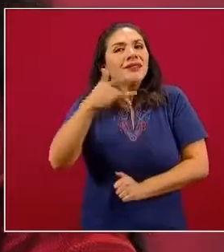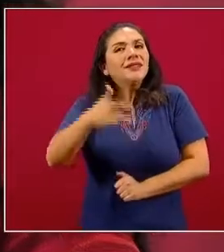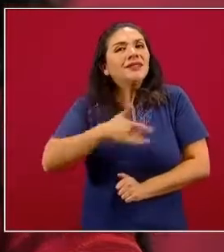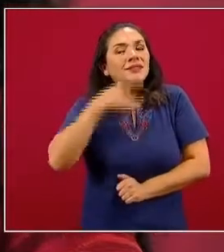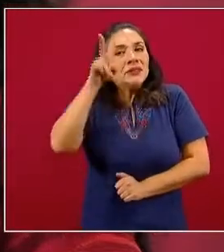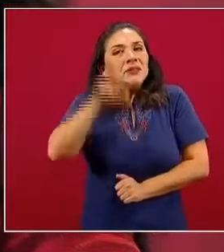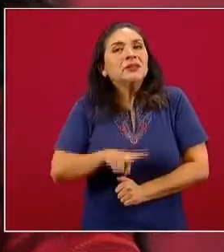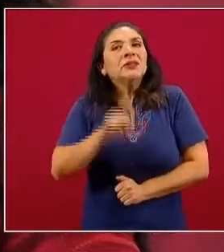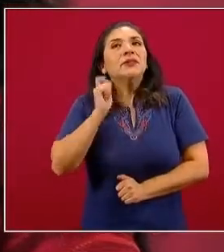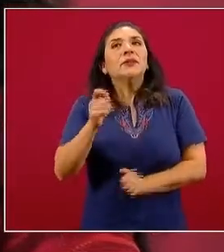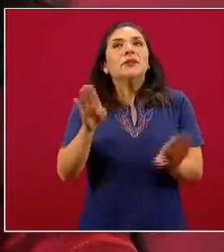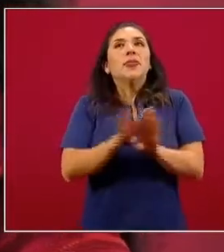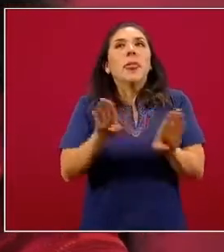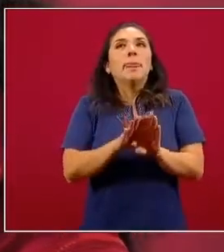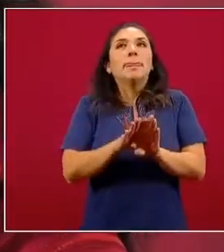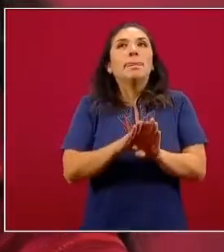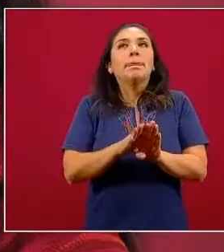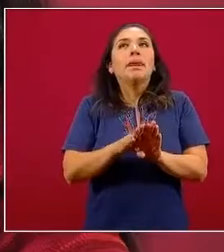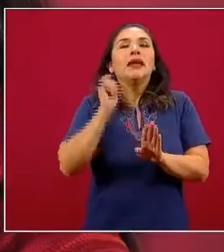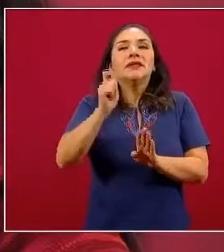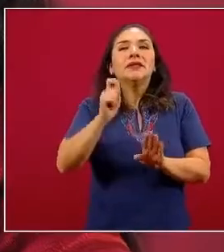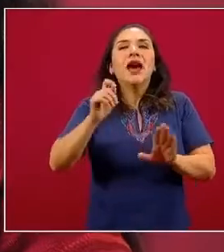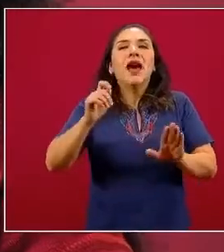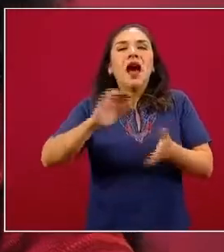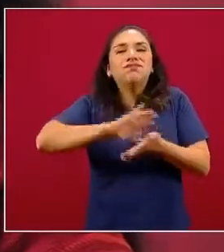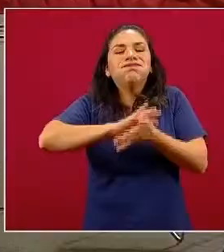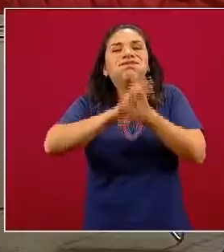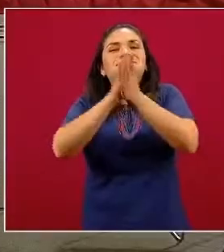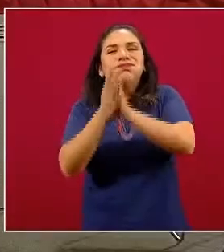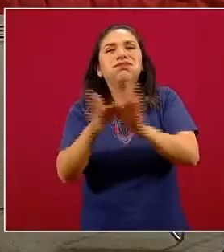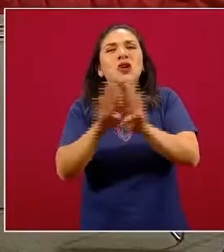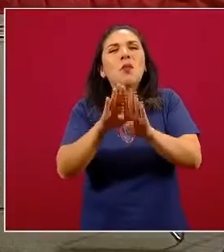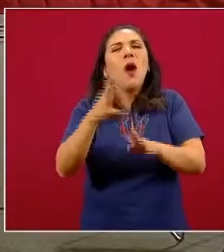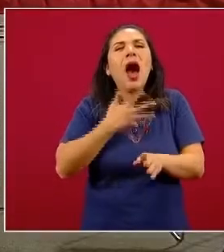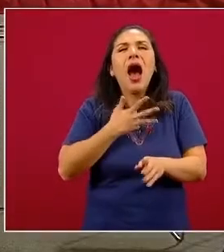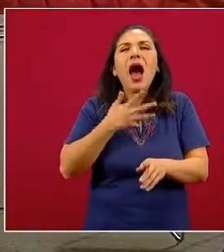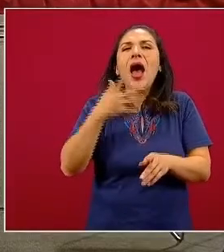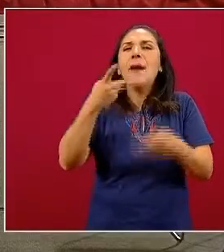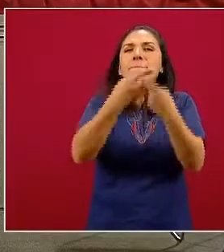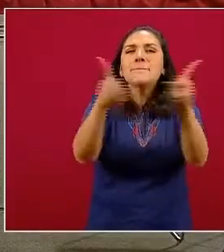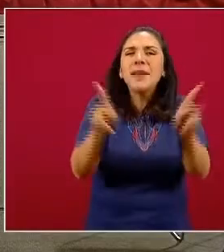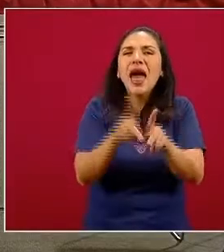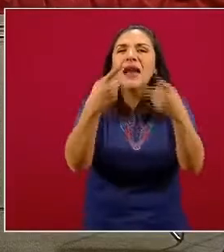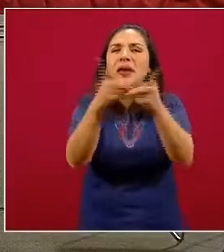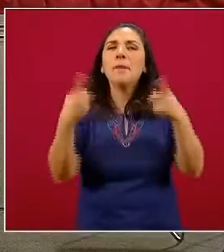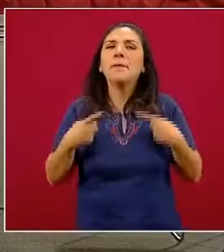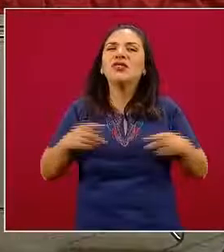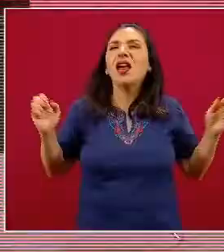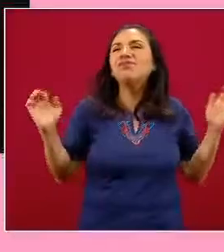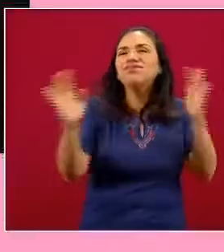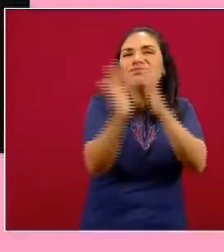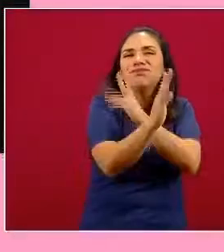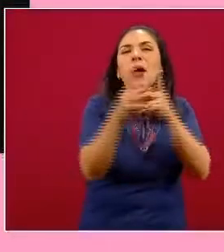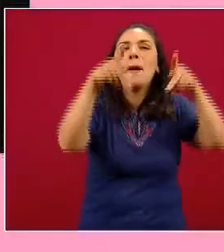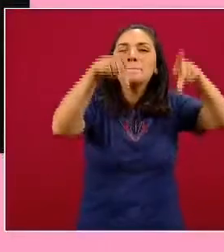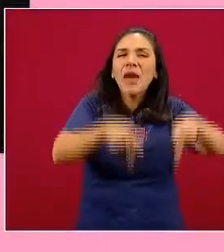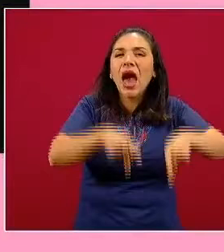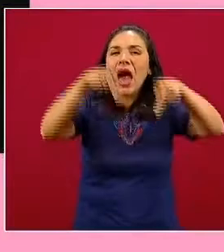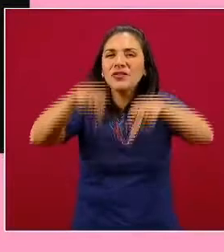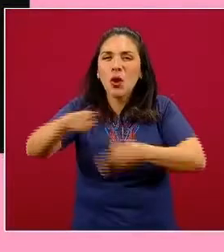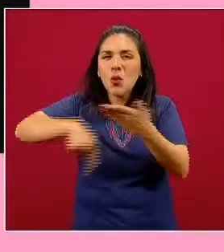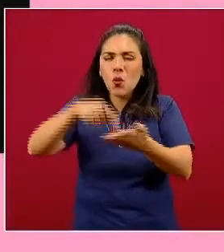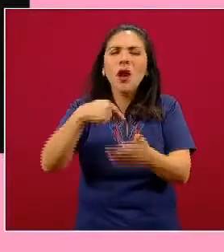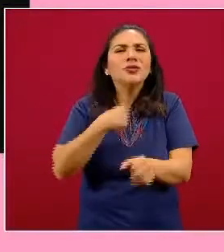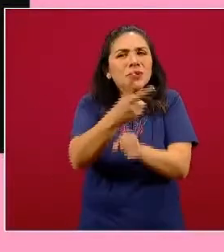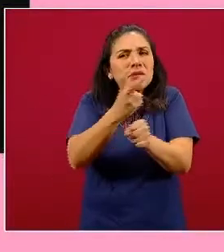sentir ese tránsito que normalmente tenemos en las plazas con las ofrendas, en los panteones. Y la invitación